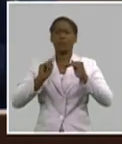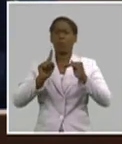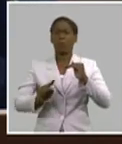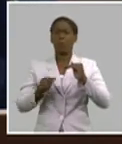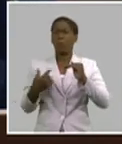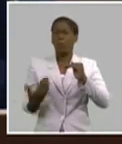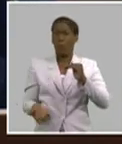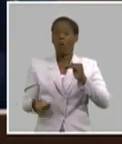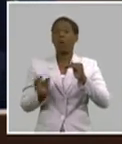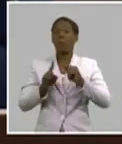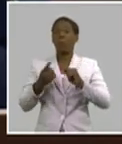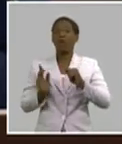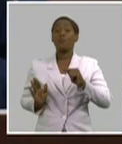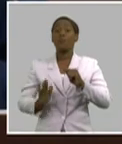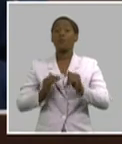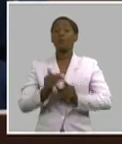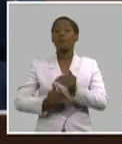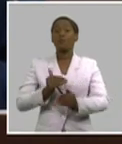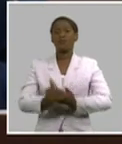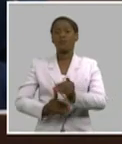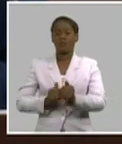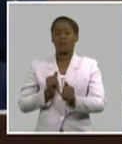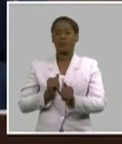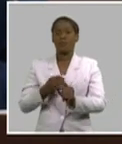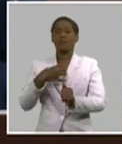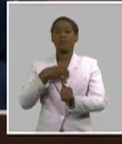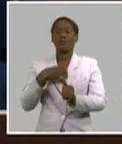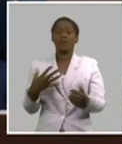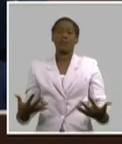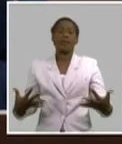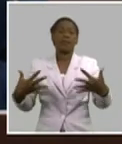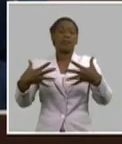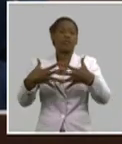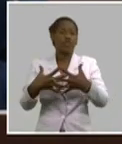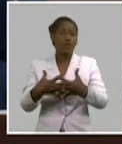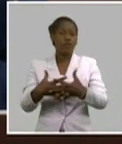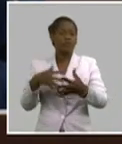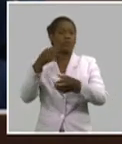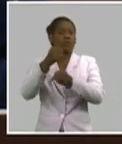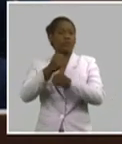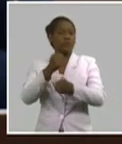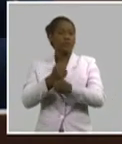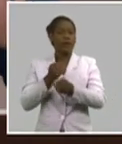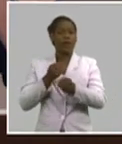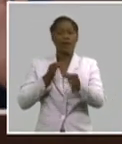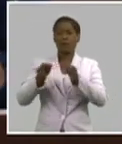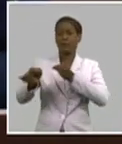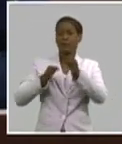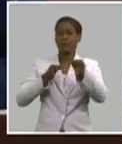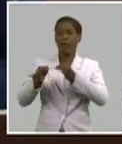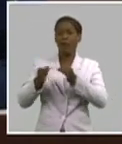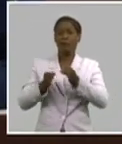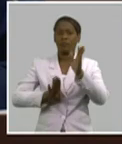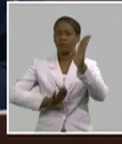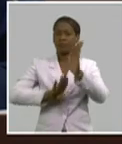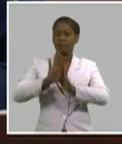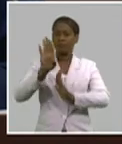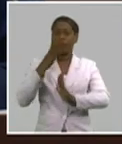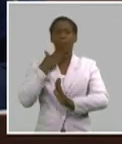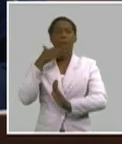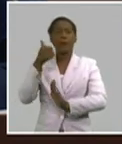porque tiene procesos y porque hay interrelación entre esos componentes y esos procesos. Así, pensando